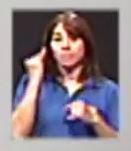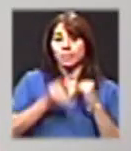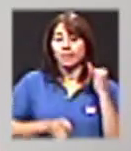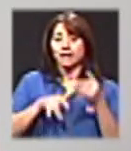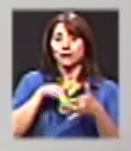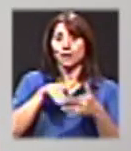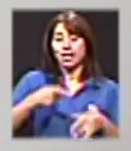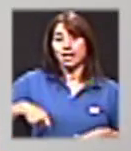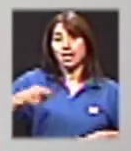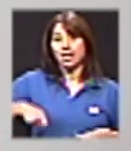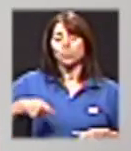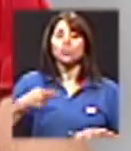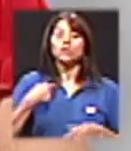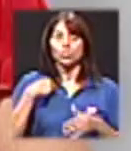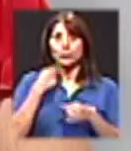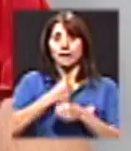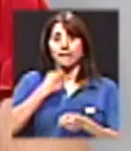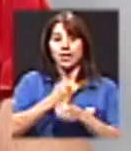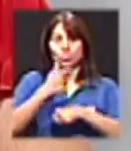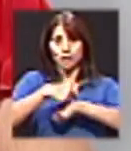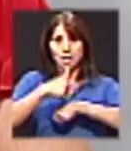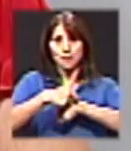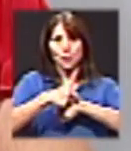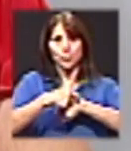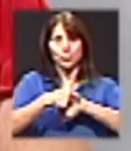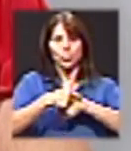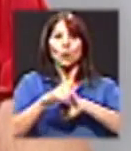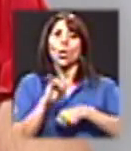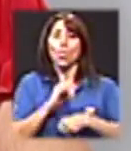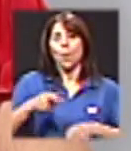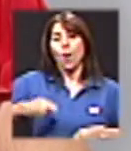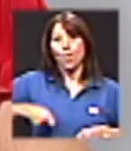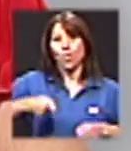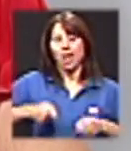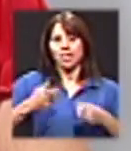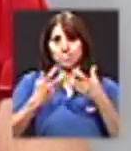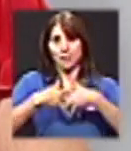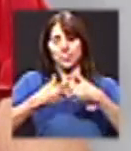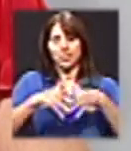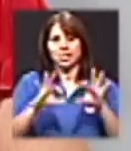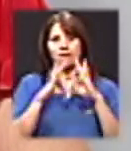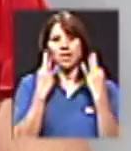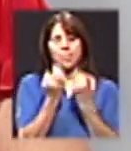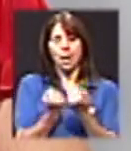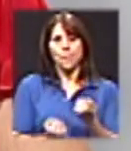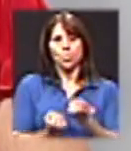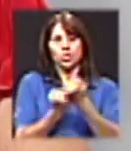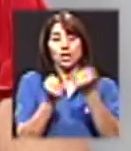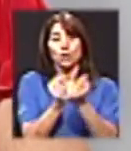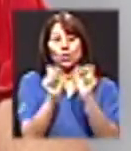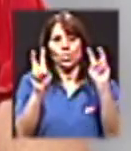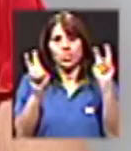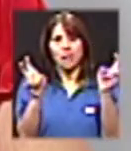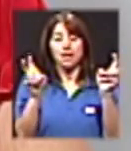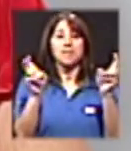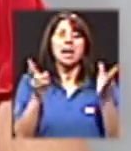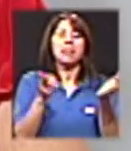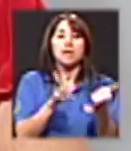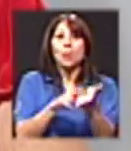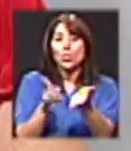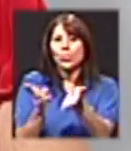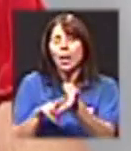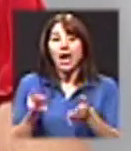trabajé un tiempo en la empresa propiamente como abogada, ¿verdad? Apoyando en temas de gestiones de